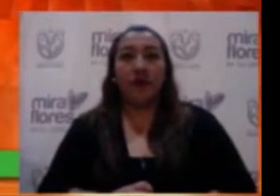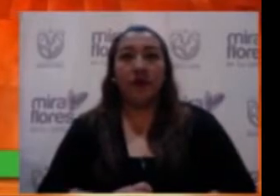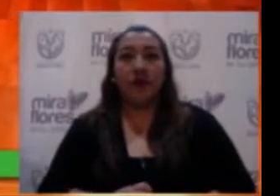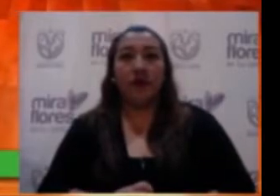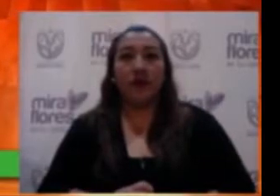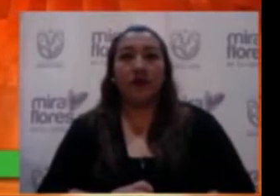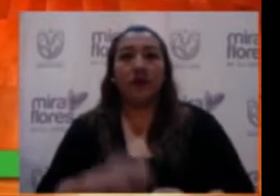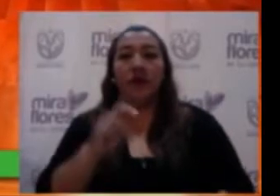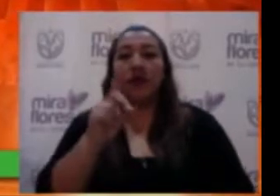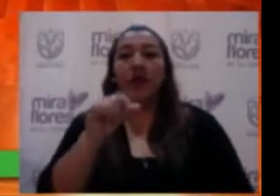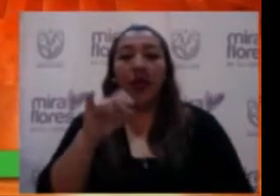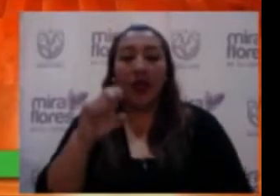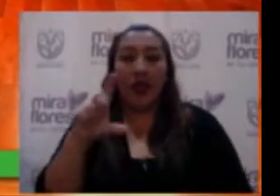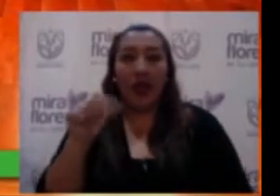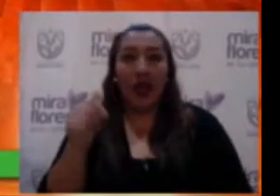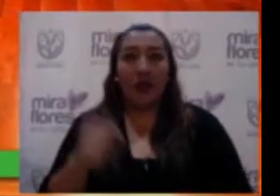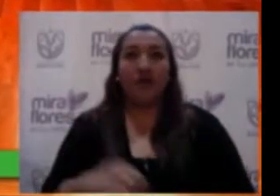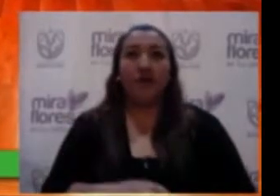Señorita Daniela Lozano Vítor.